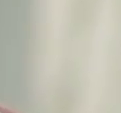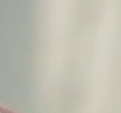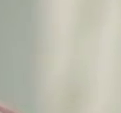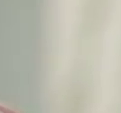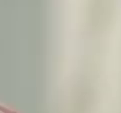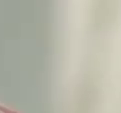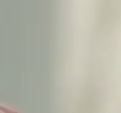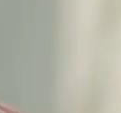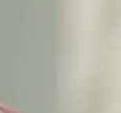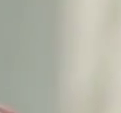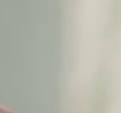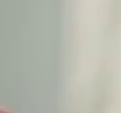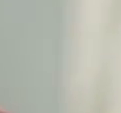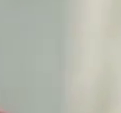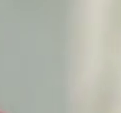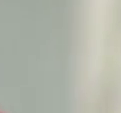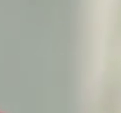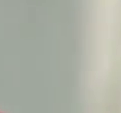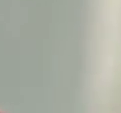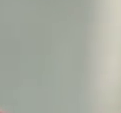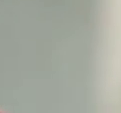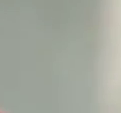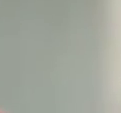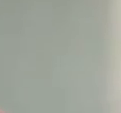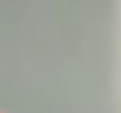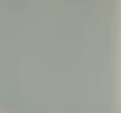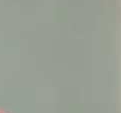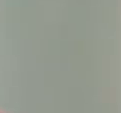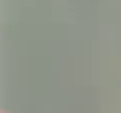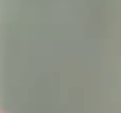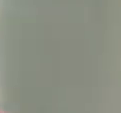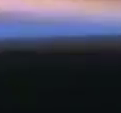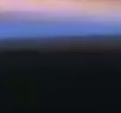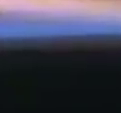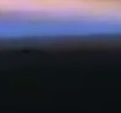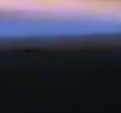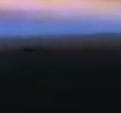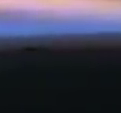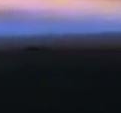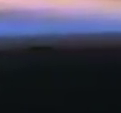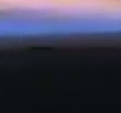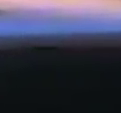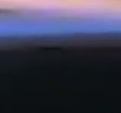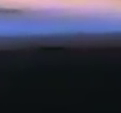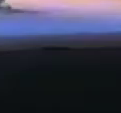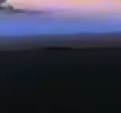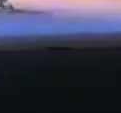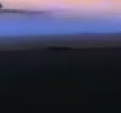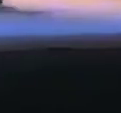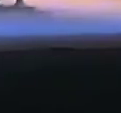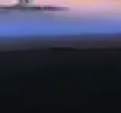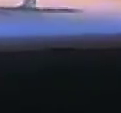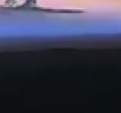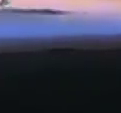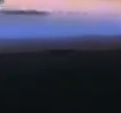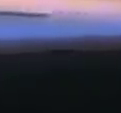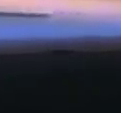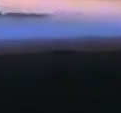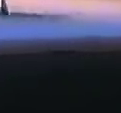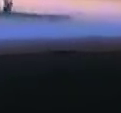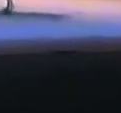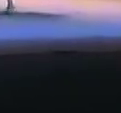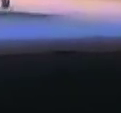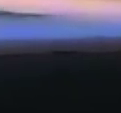caminar toda la piel de América en mi piel y anda en mi sangre